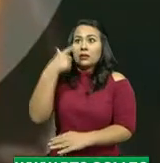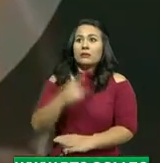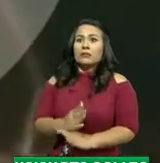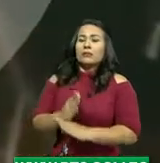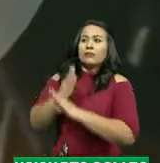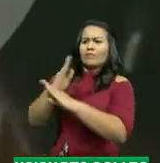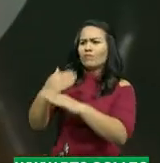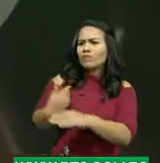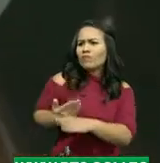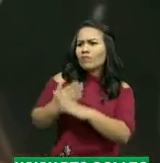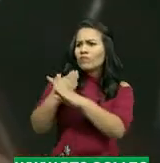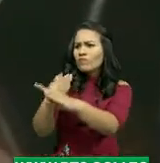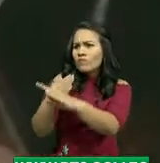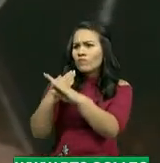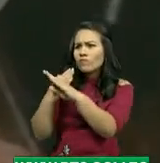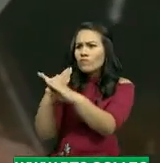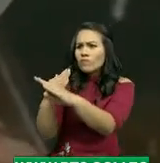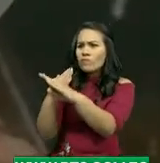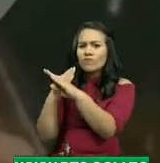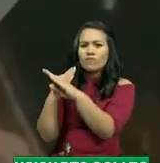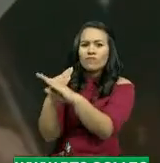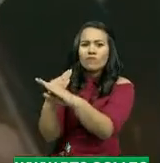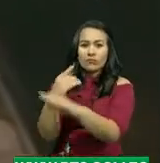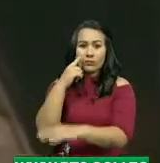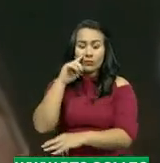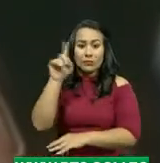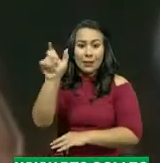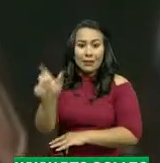y se enfrenta con el delincuente.